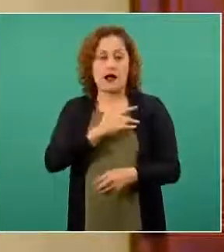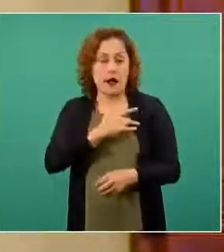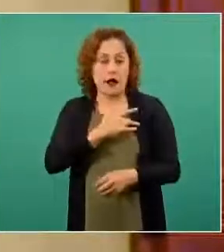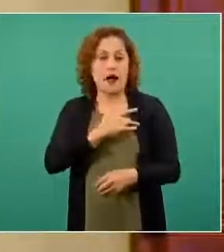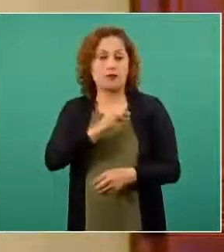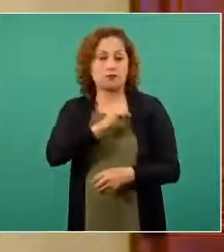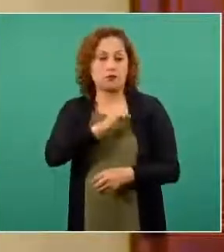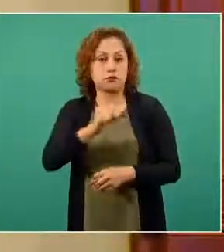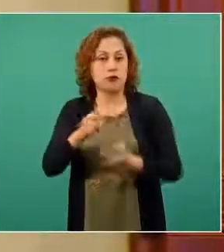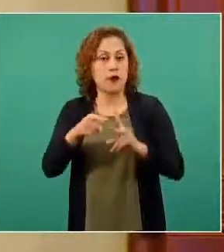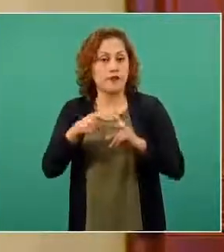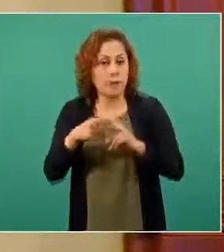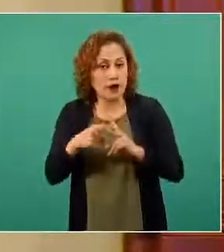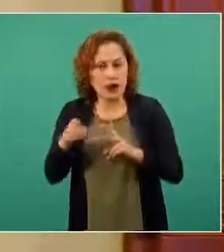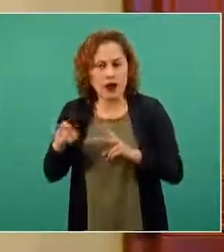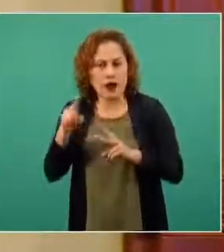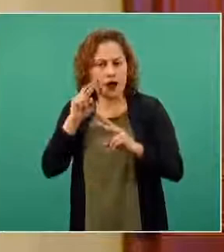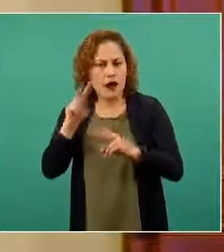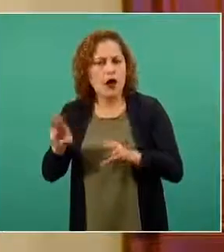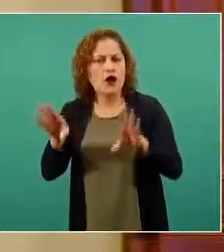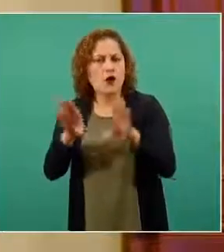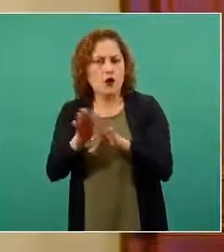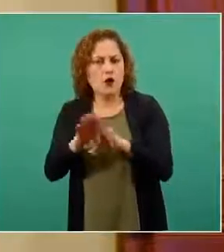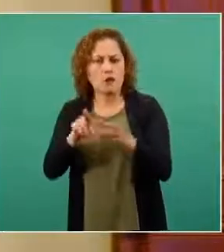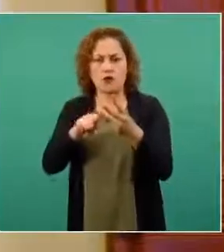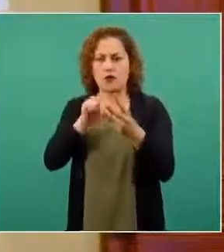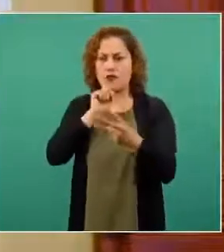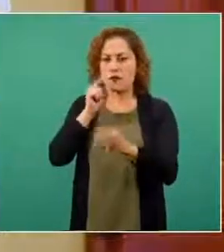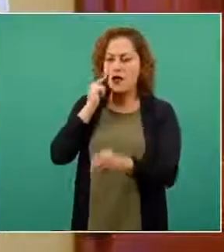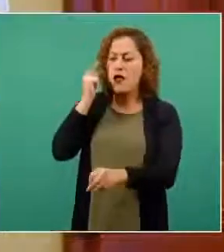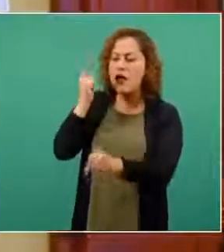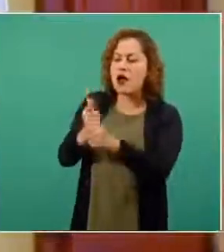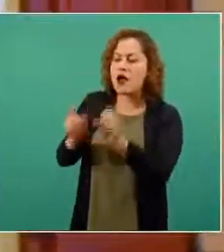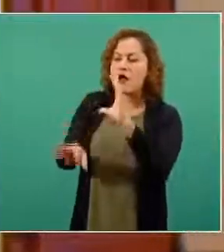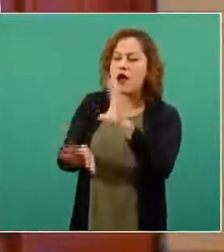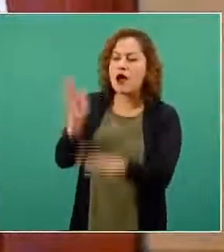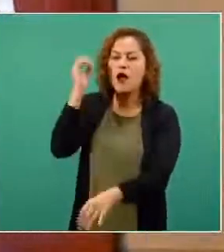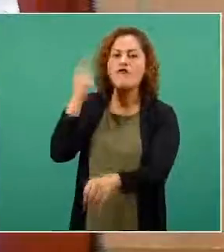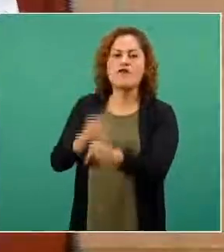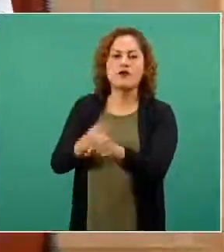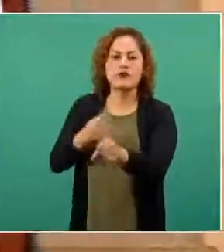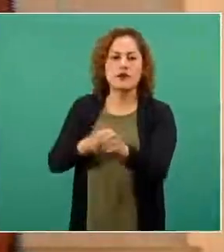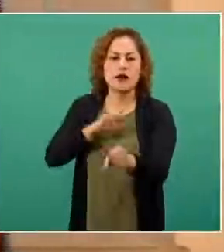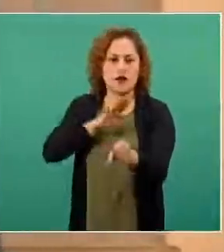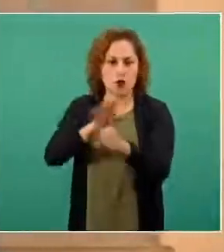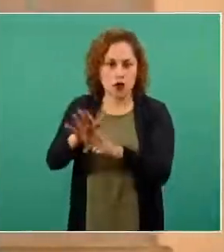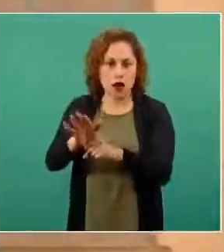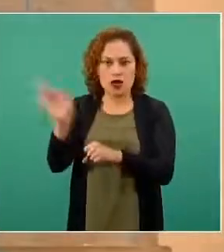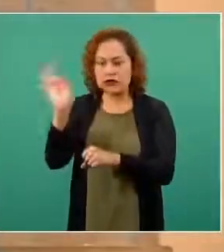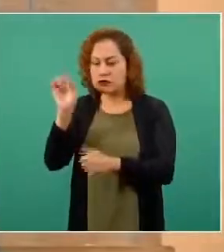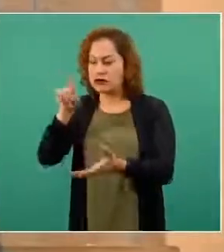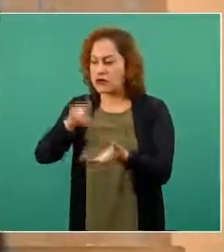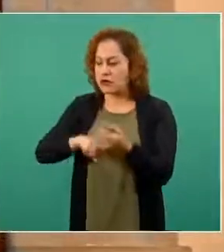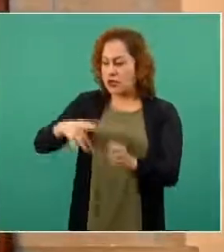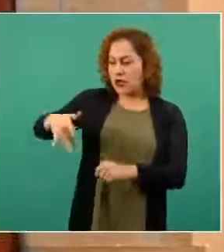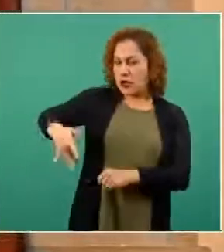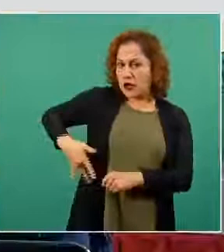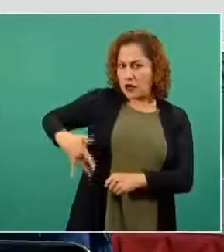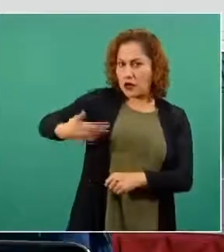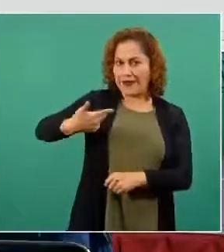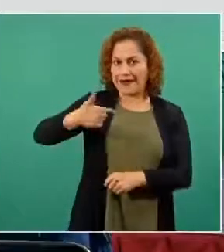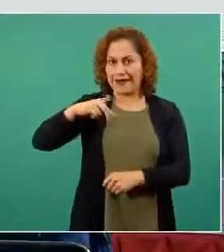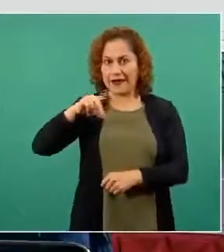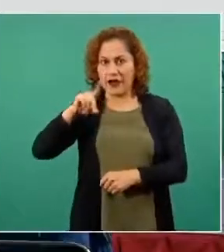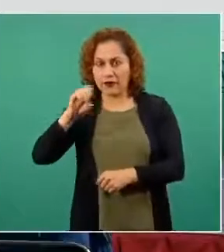tener este grupo de pacientes, establecer diagnósticos que pueden afectar su función hepática, la función de